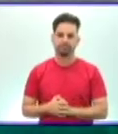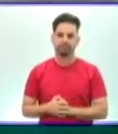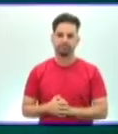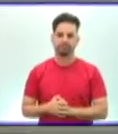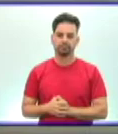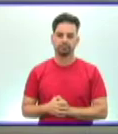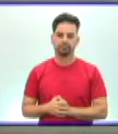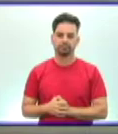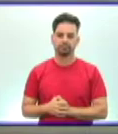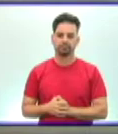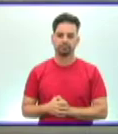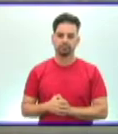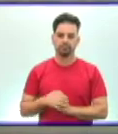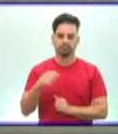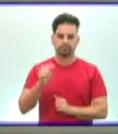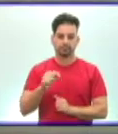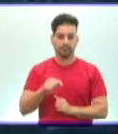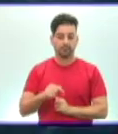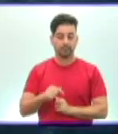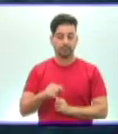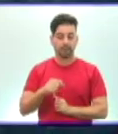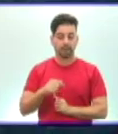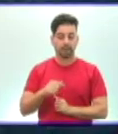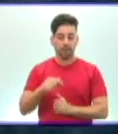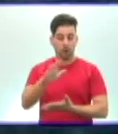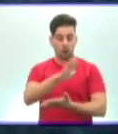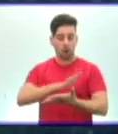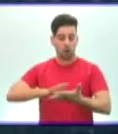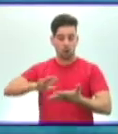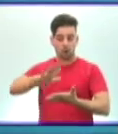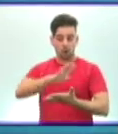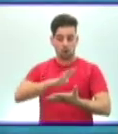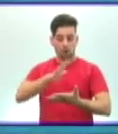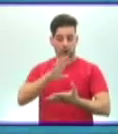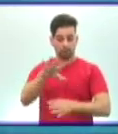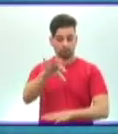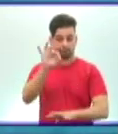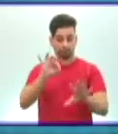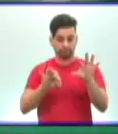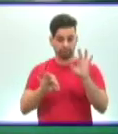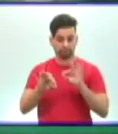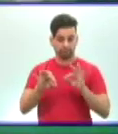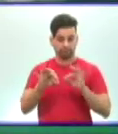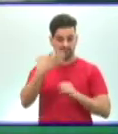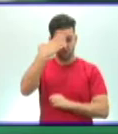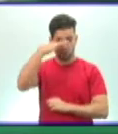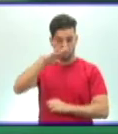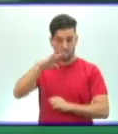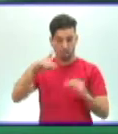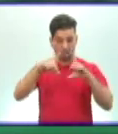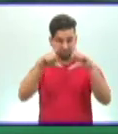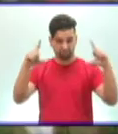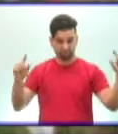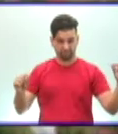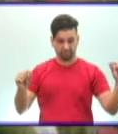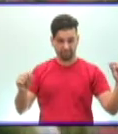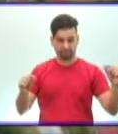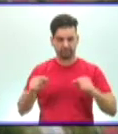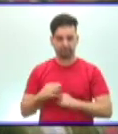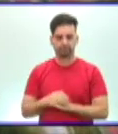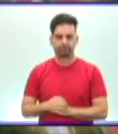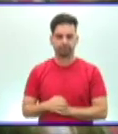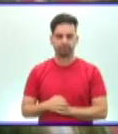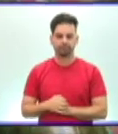Los lugares de actuación concebidos como parte de la Tarea Vida son las zonas geográficas de la costa y los principales